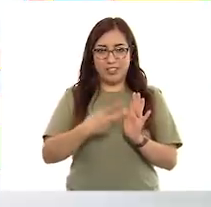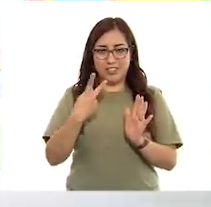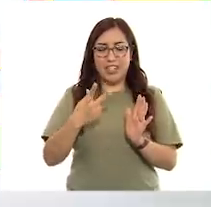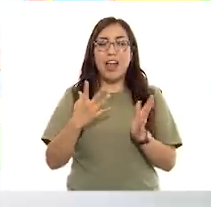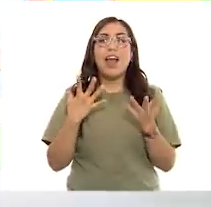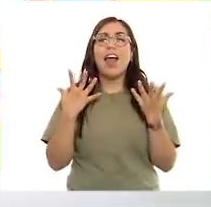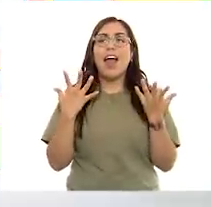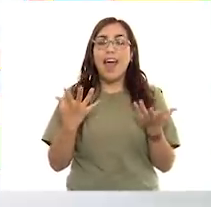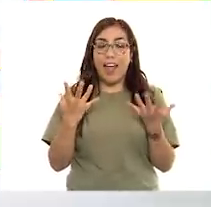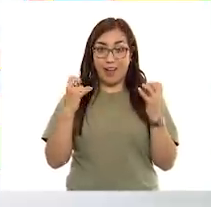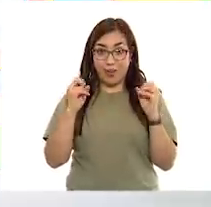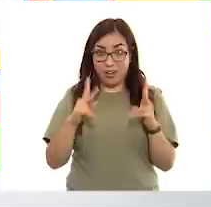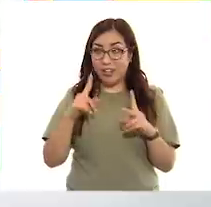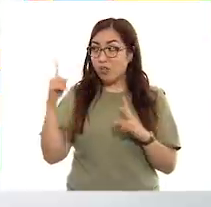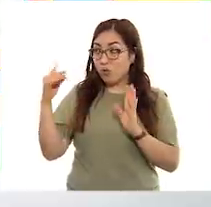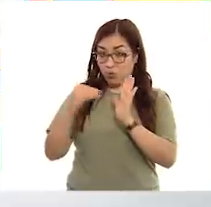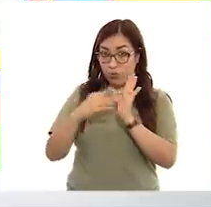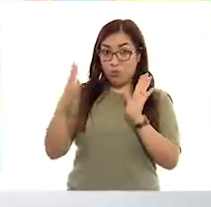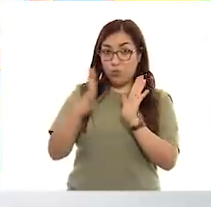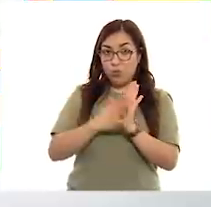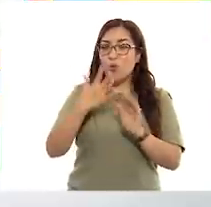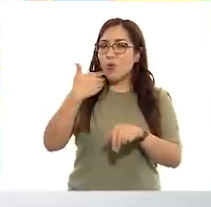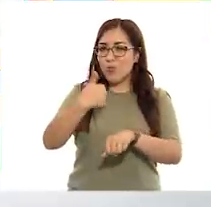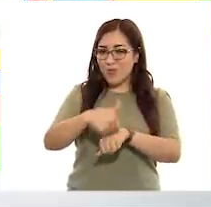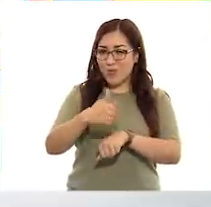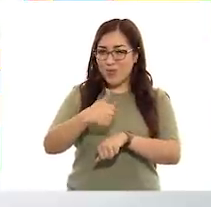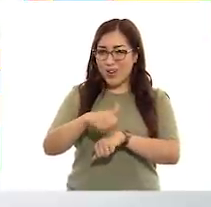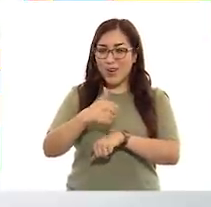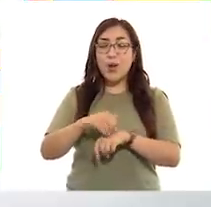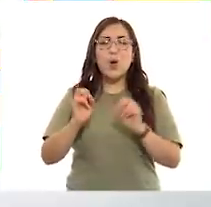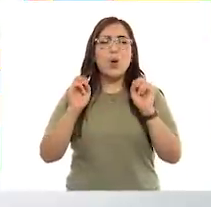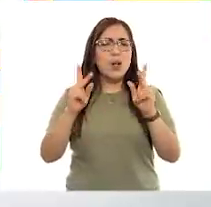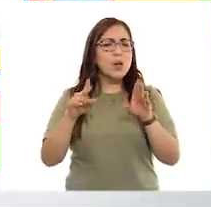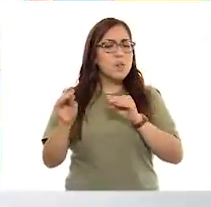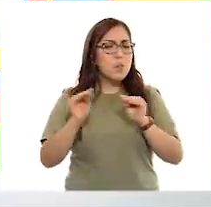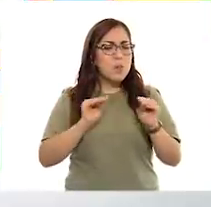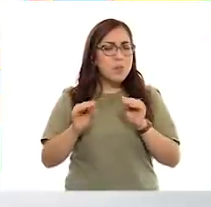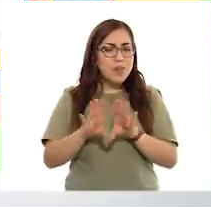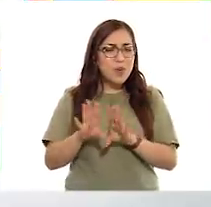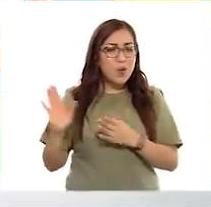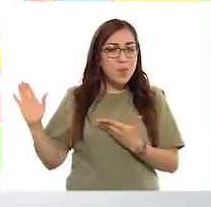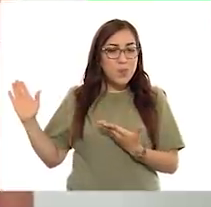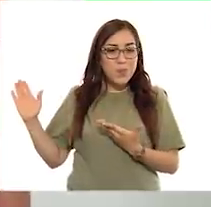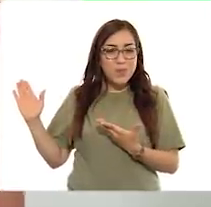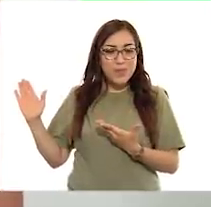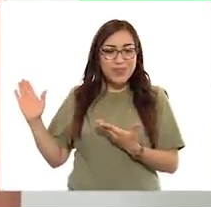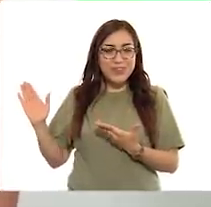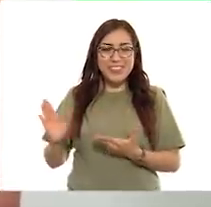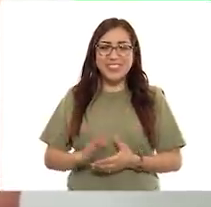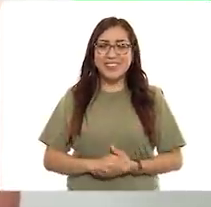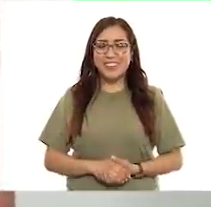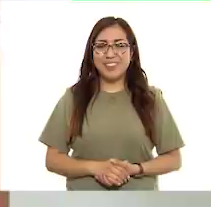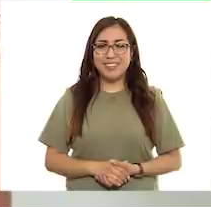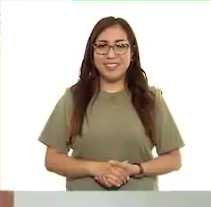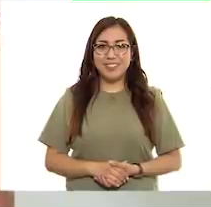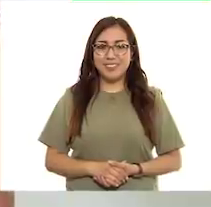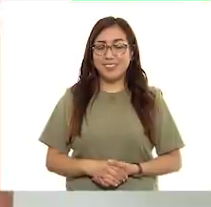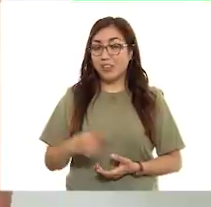¡Ah! Lo registraste con número. ¿Y cómo sería el movimiento? Así. Y dice...